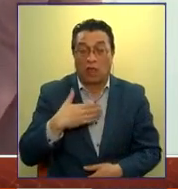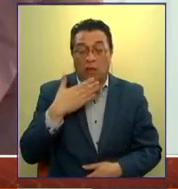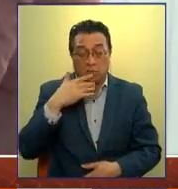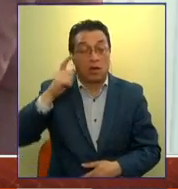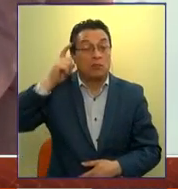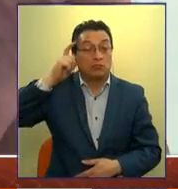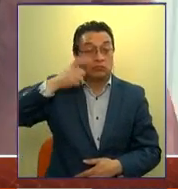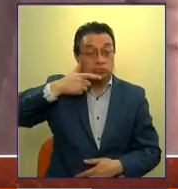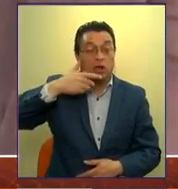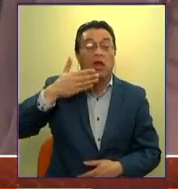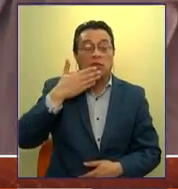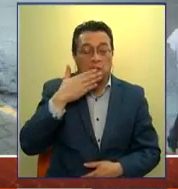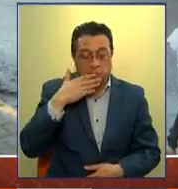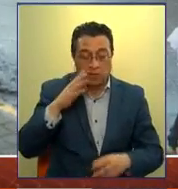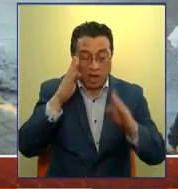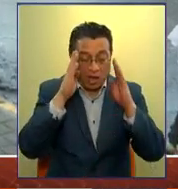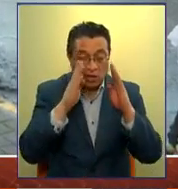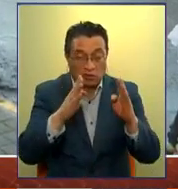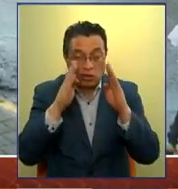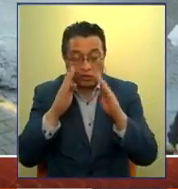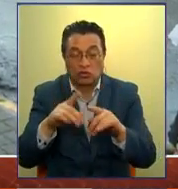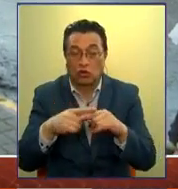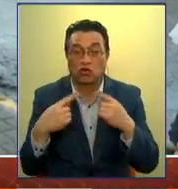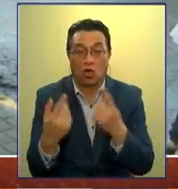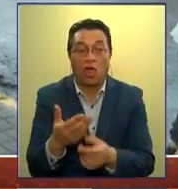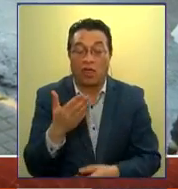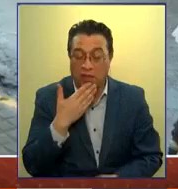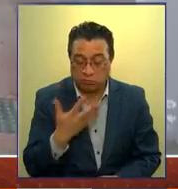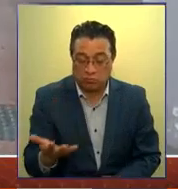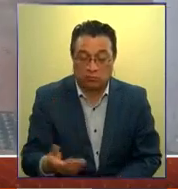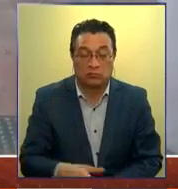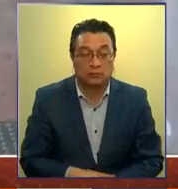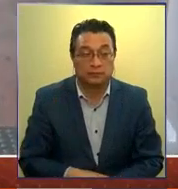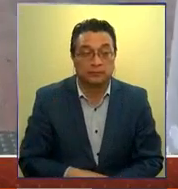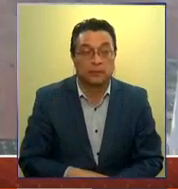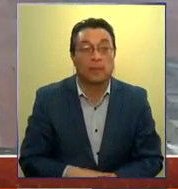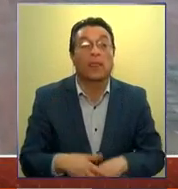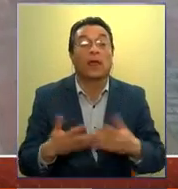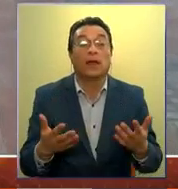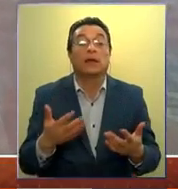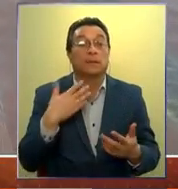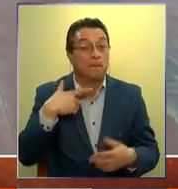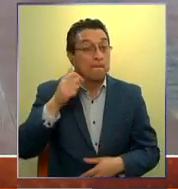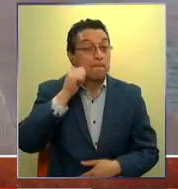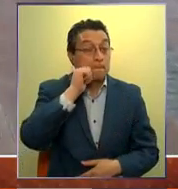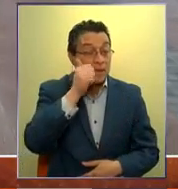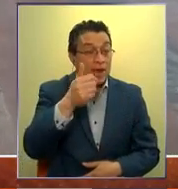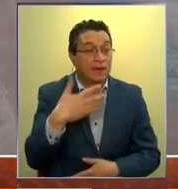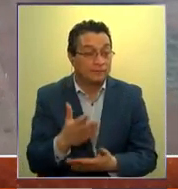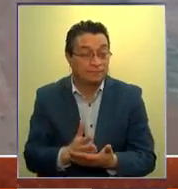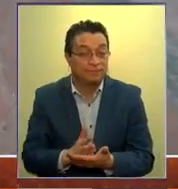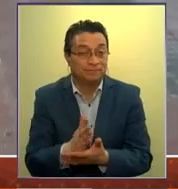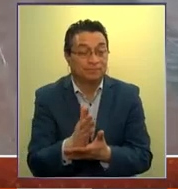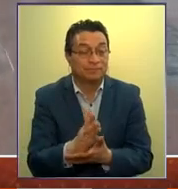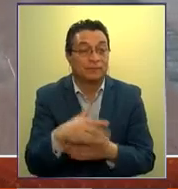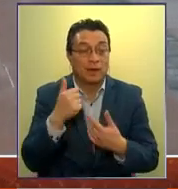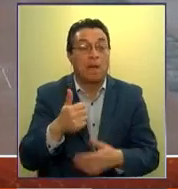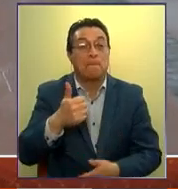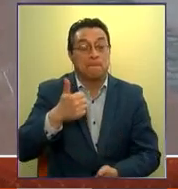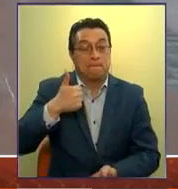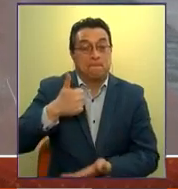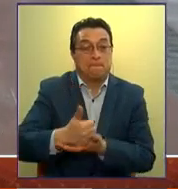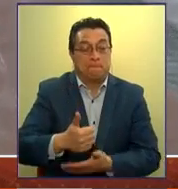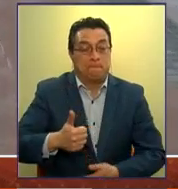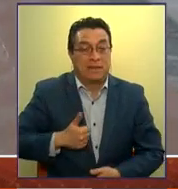atentos a atender todos los requerimientos de nuestros afiliados. Entendemos que mañana ya parte la operación presencial,